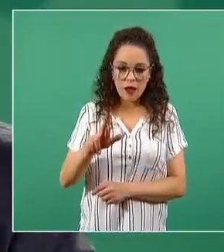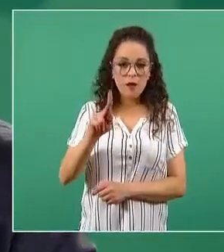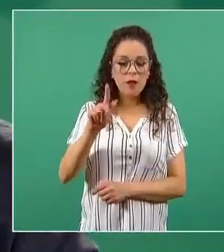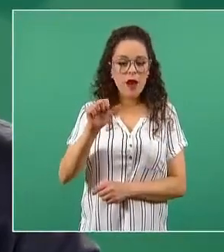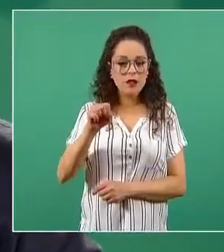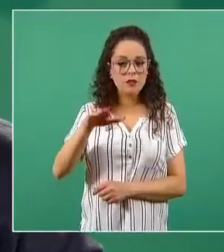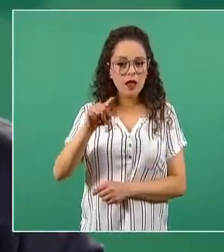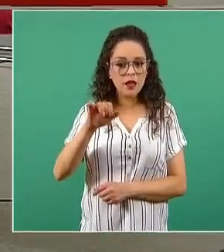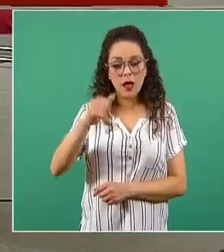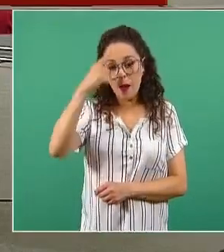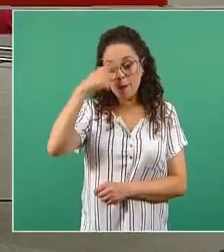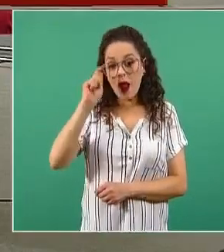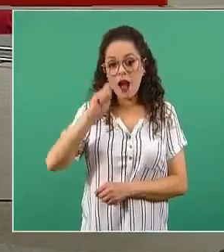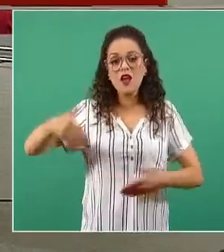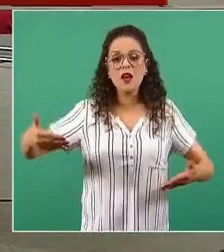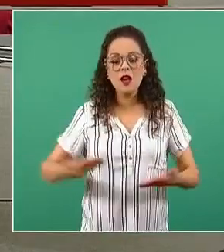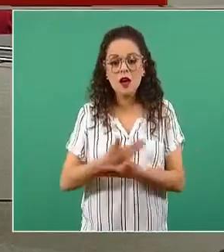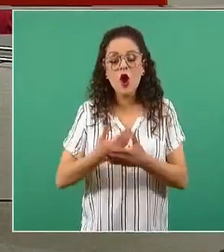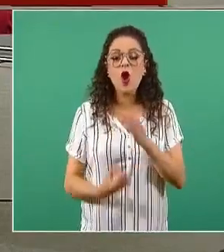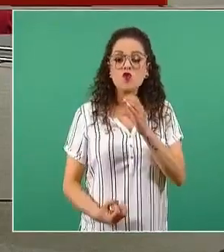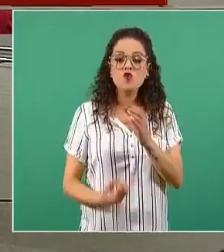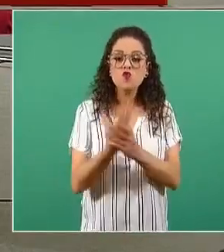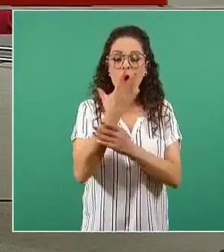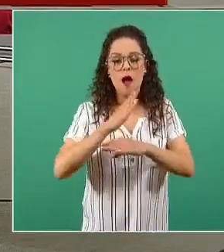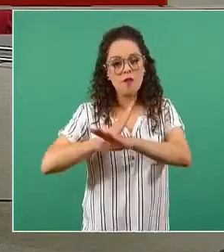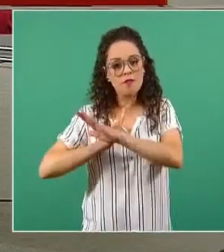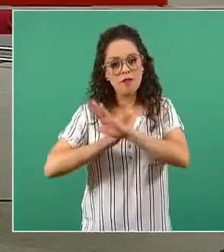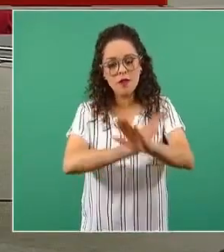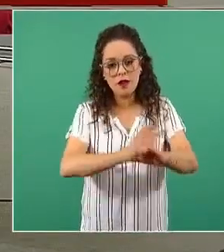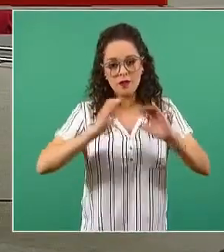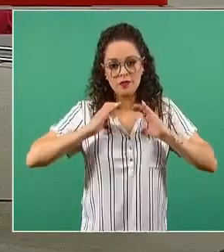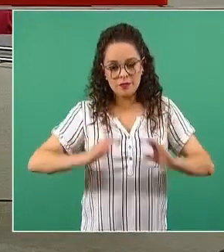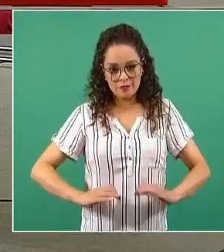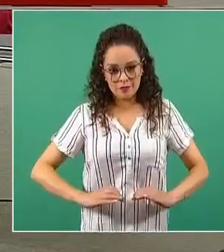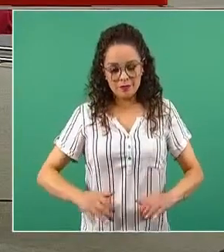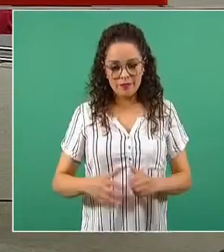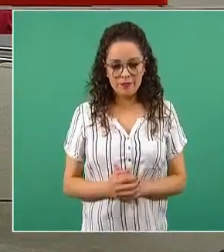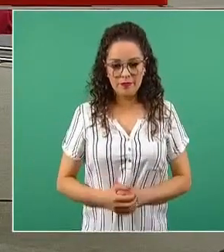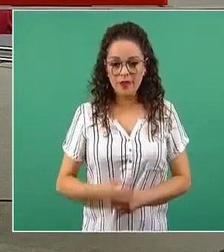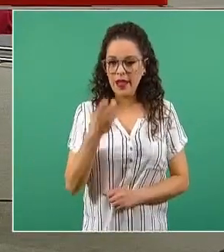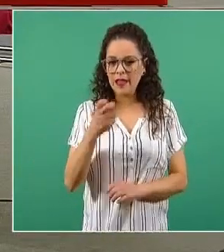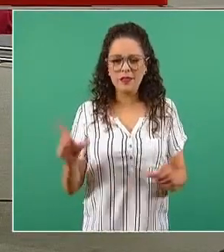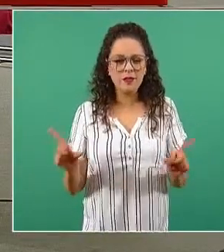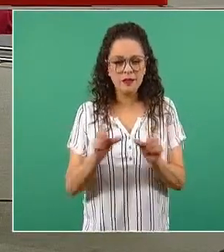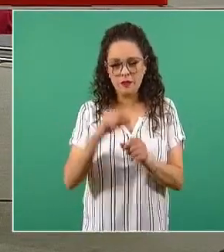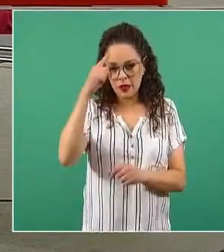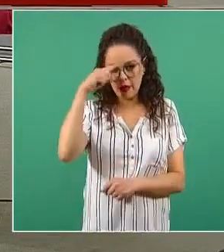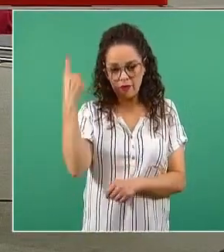nuevos anticuerpos. Esto es el proceso de inmunidad explicado de manera simple y breve.